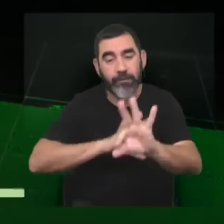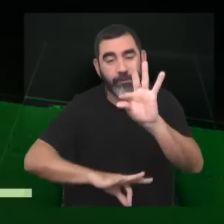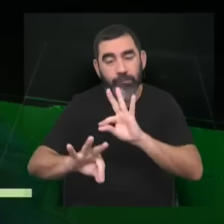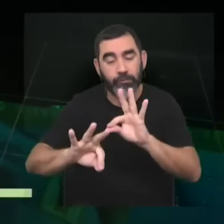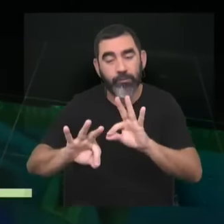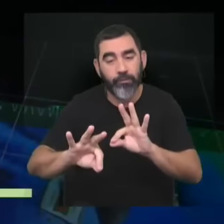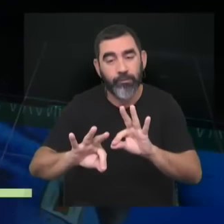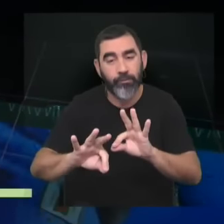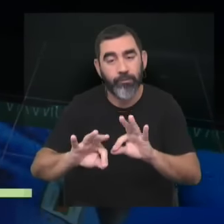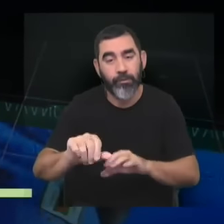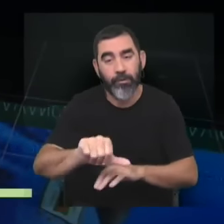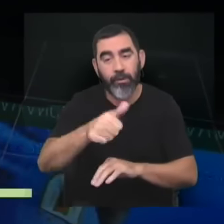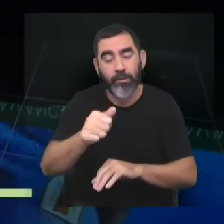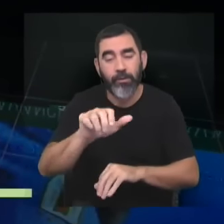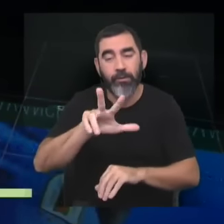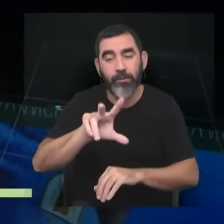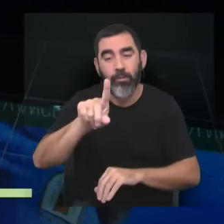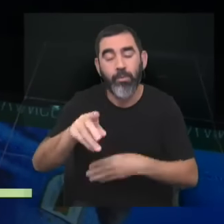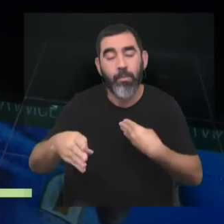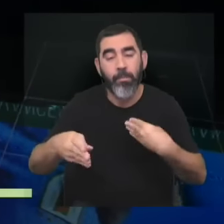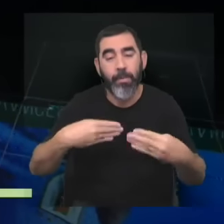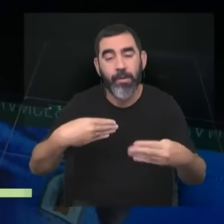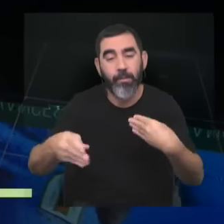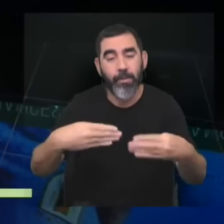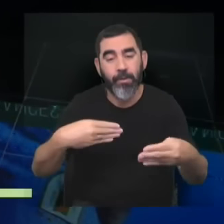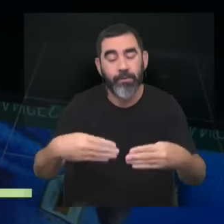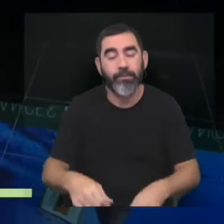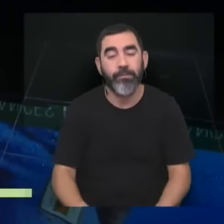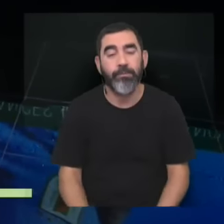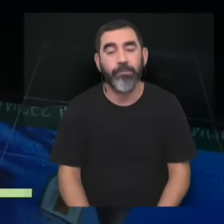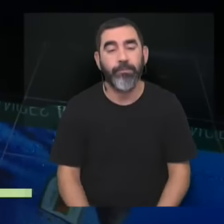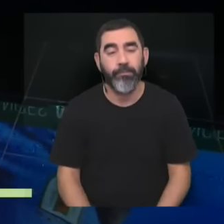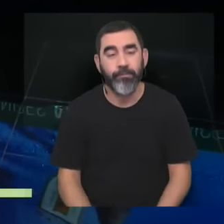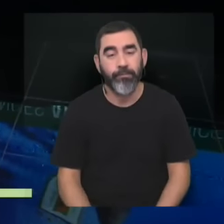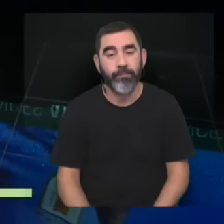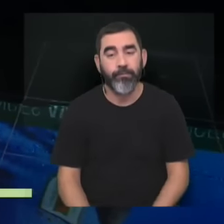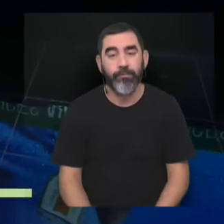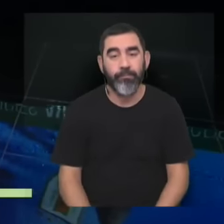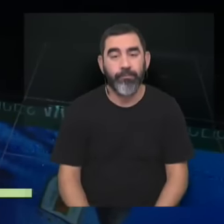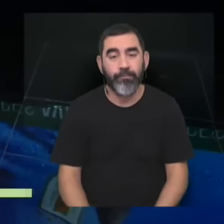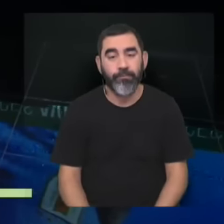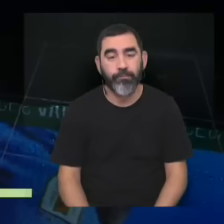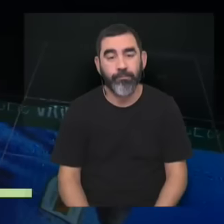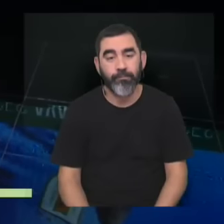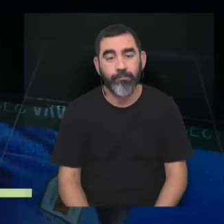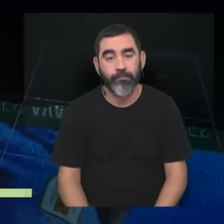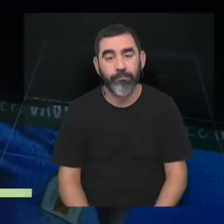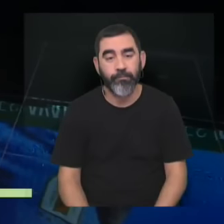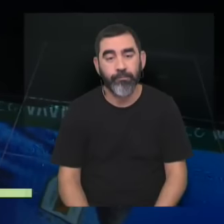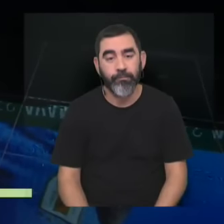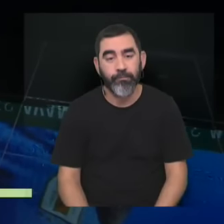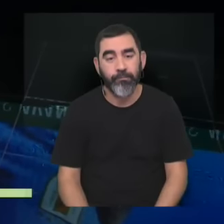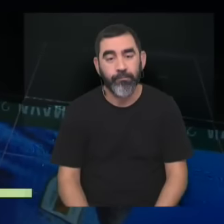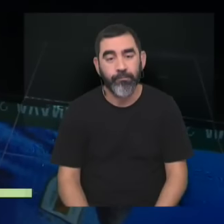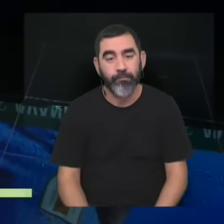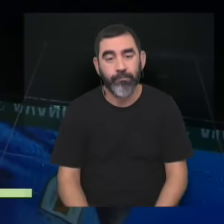dijimos y vamos a profundizar más adelante debutó con tres goles contra uno contra Panamá este domingo en el marco de la Copa América